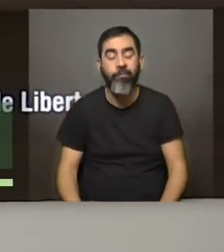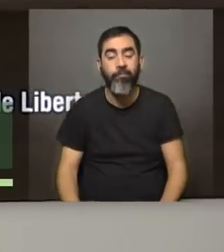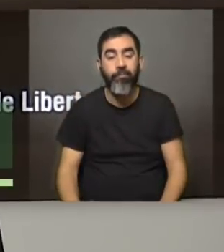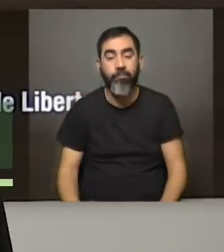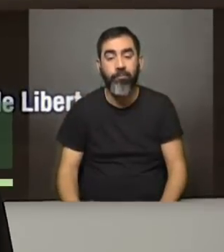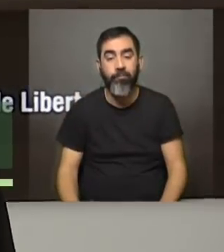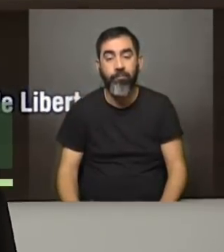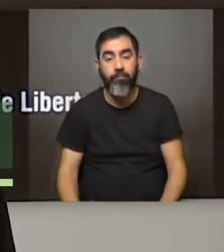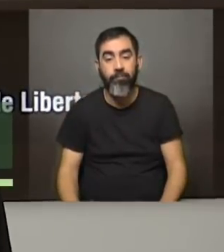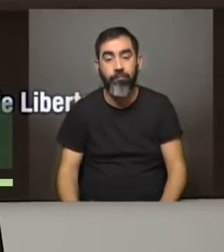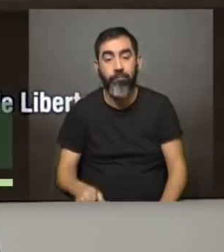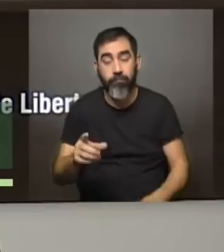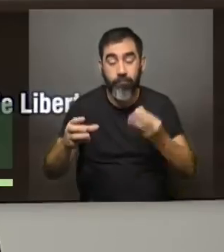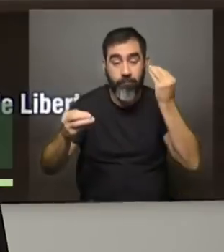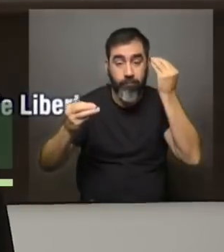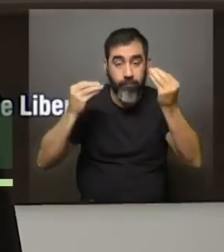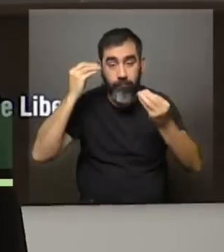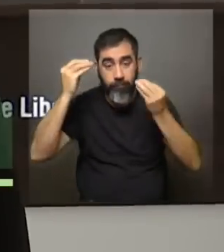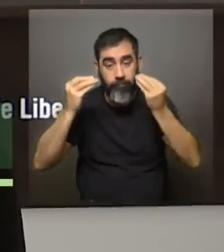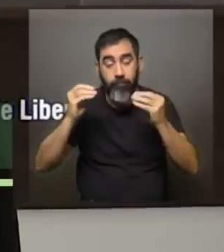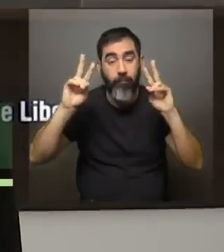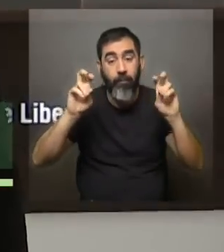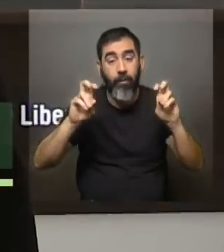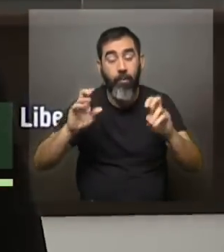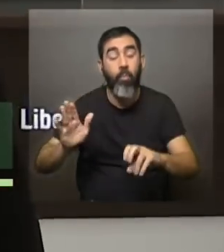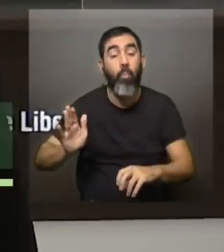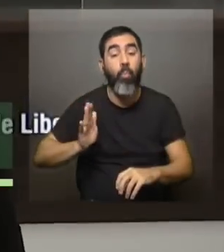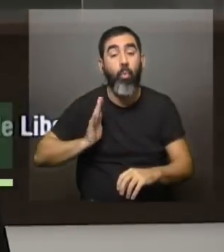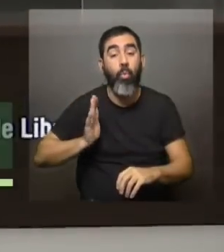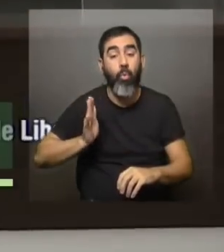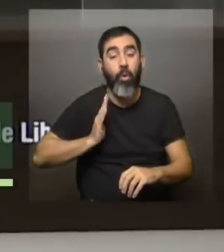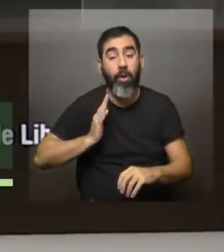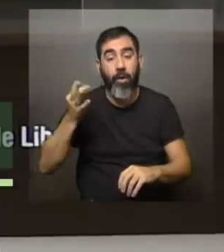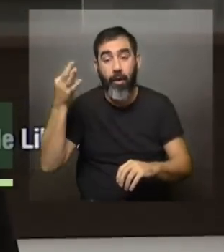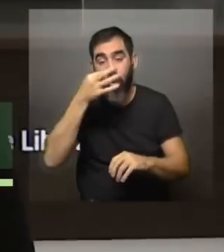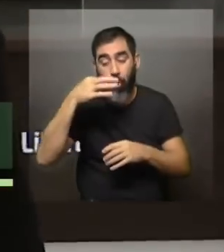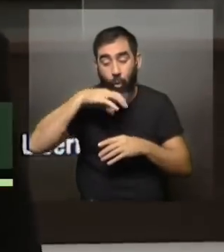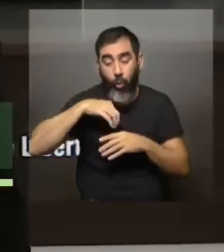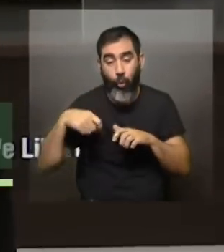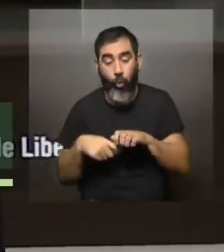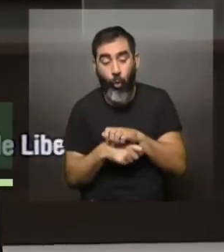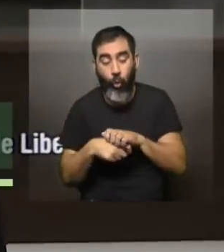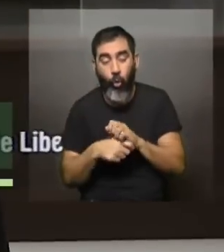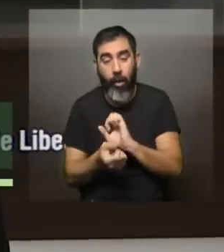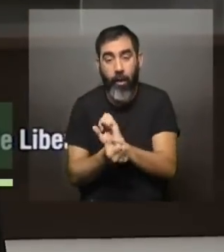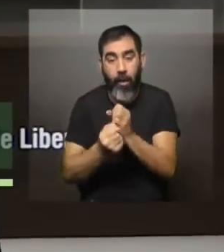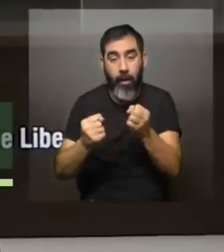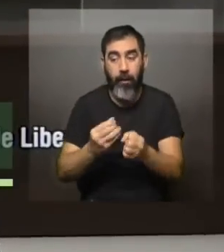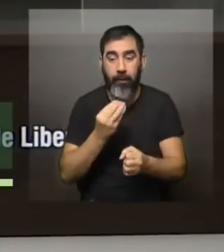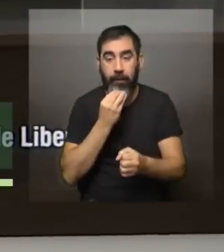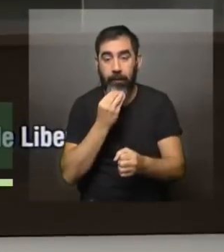tema del microtráfico nos nos preocupa fundamentalmente en el tema de las mujeres que ingresan en sustancias estuve paciente a